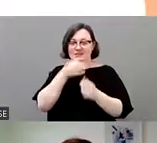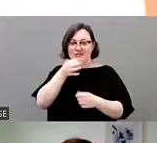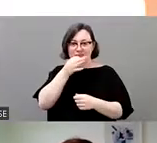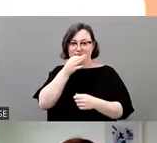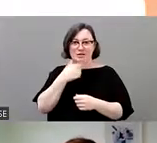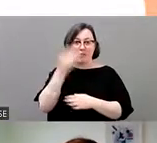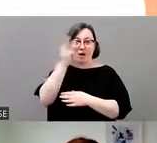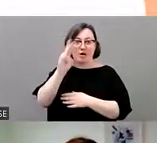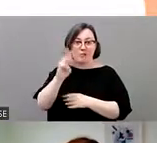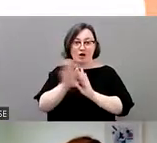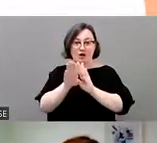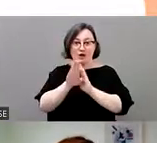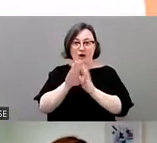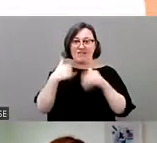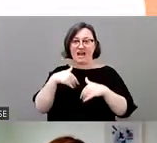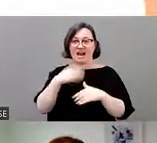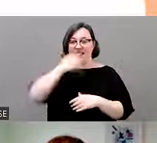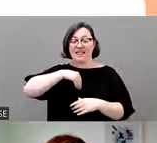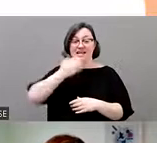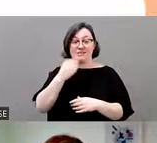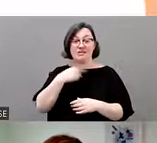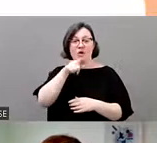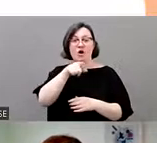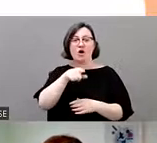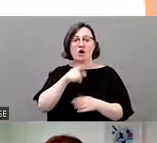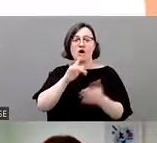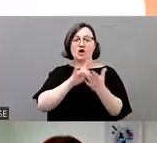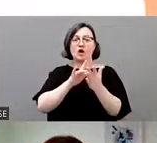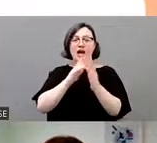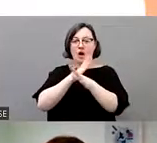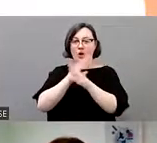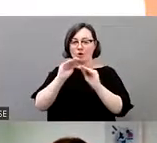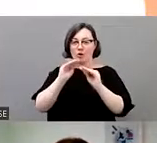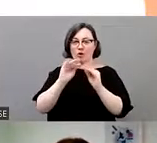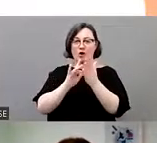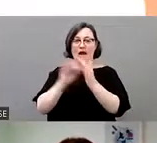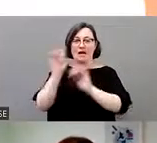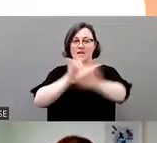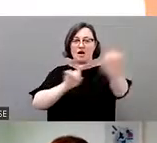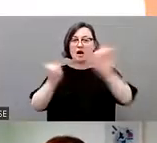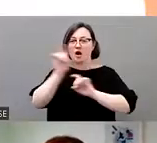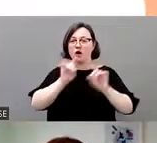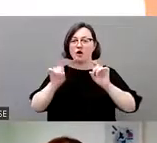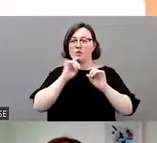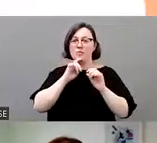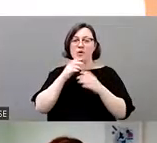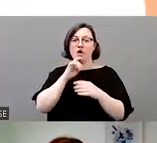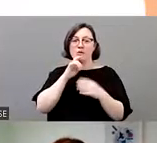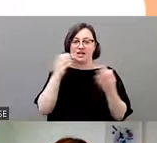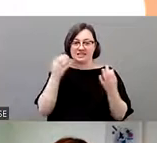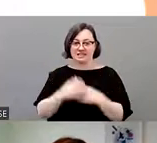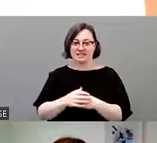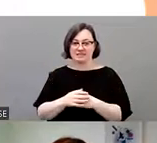el PowerPoint me queda... Esto, por ejemplo, es haciendo juegos de causa, os puede hacer como un poco comentar alguna imagen que pongáis. Sí,